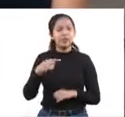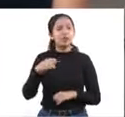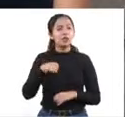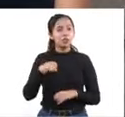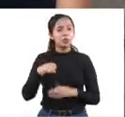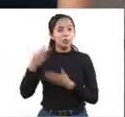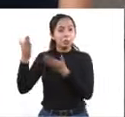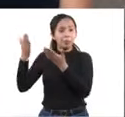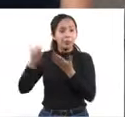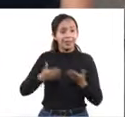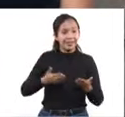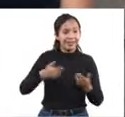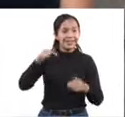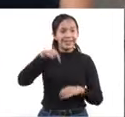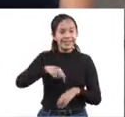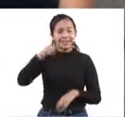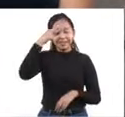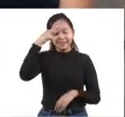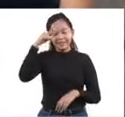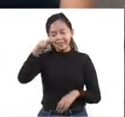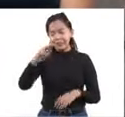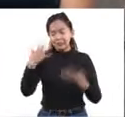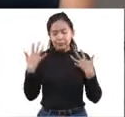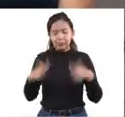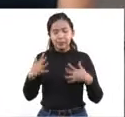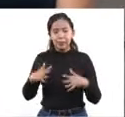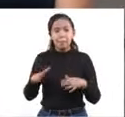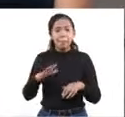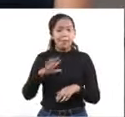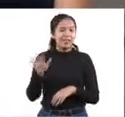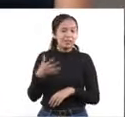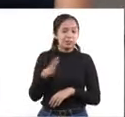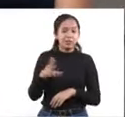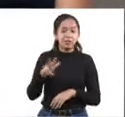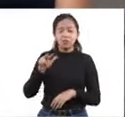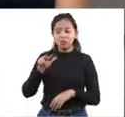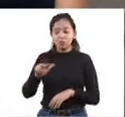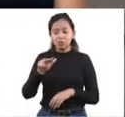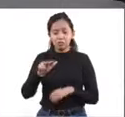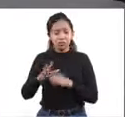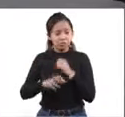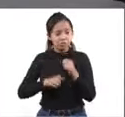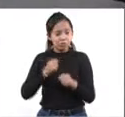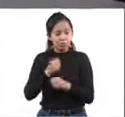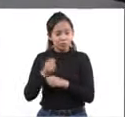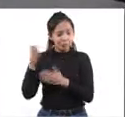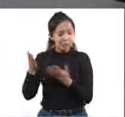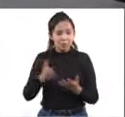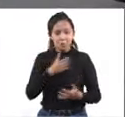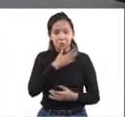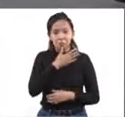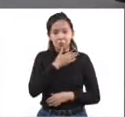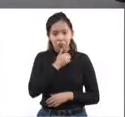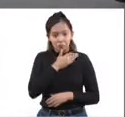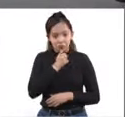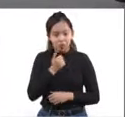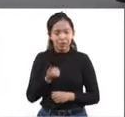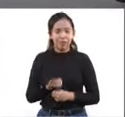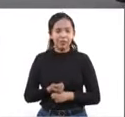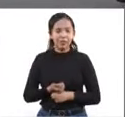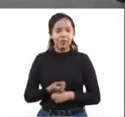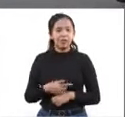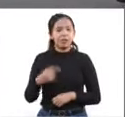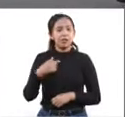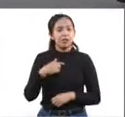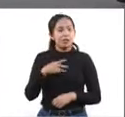México después de 18 años. 18 años sin abrazar a mis hermanos. Y dejé atrás a papá y